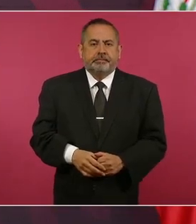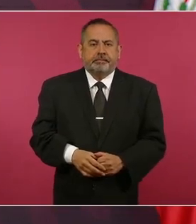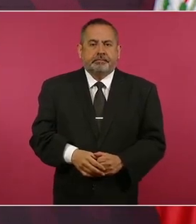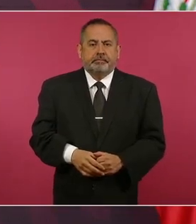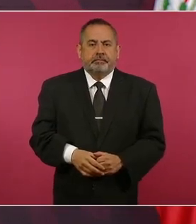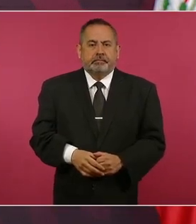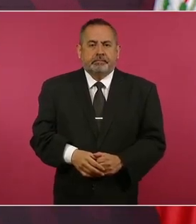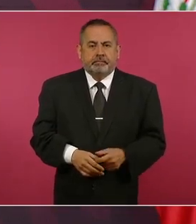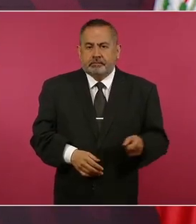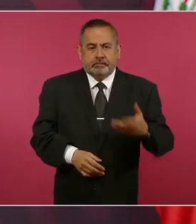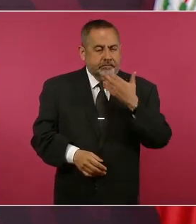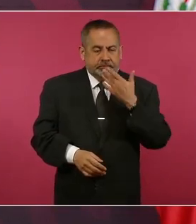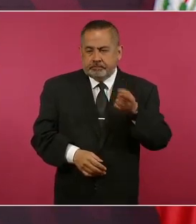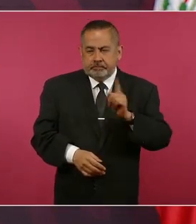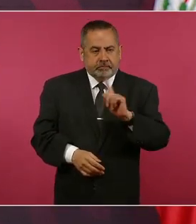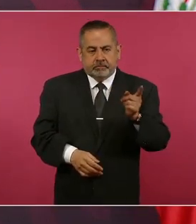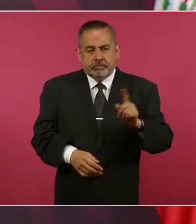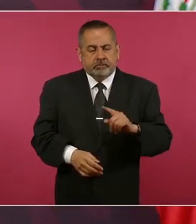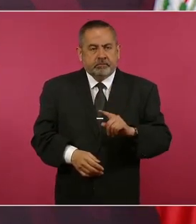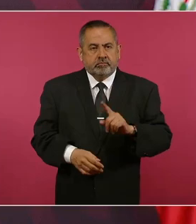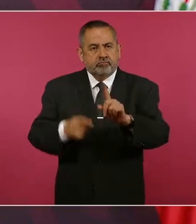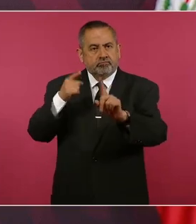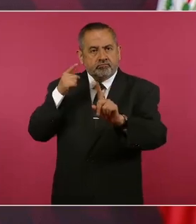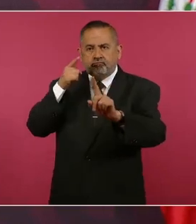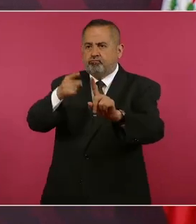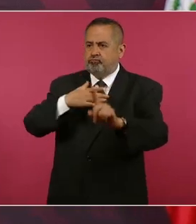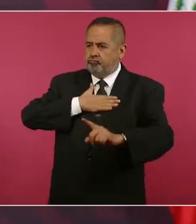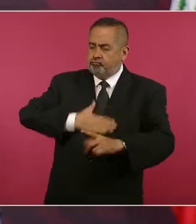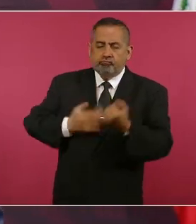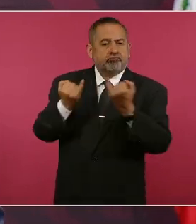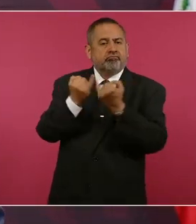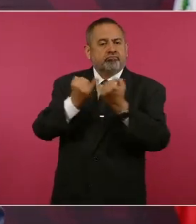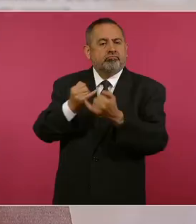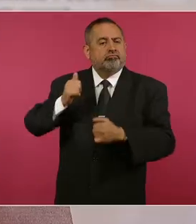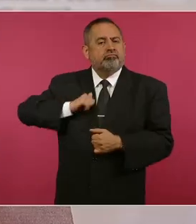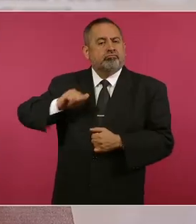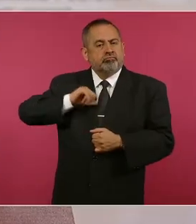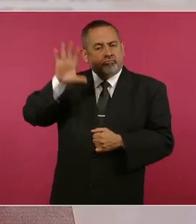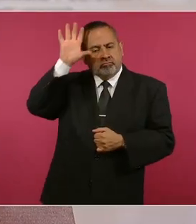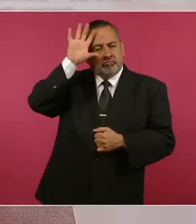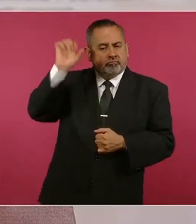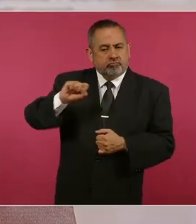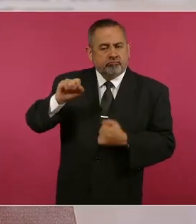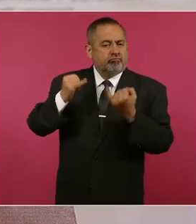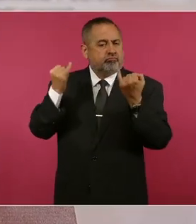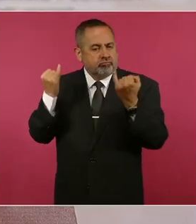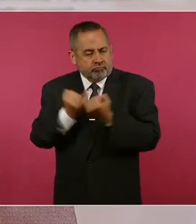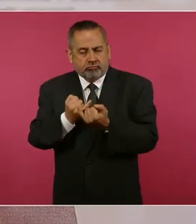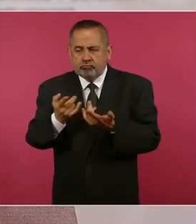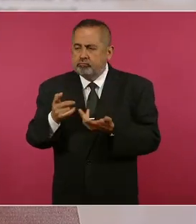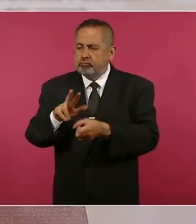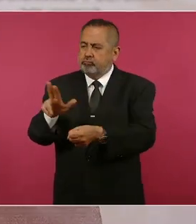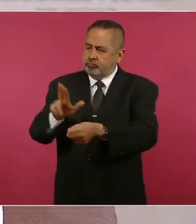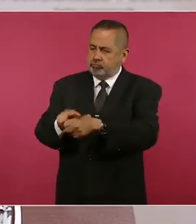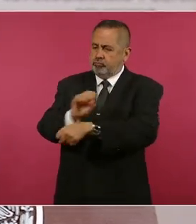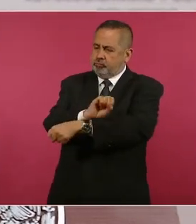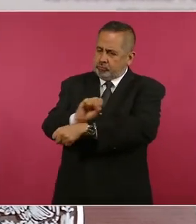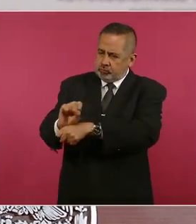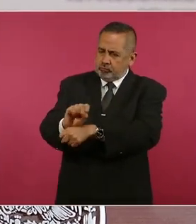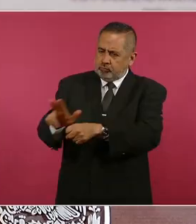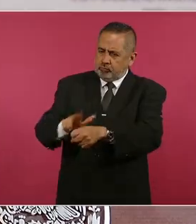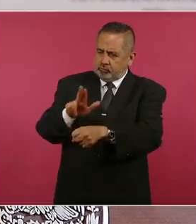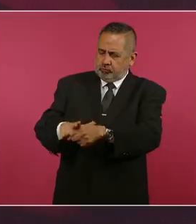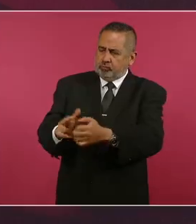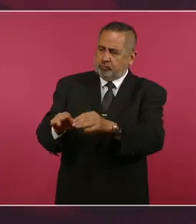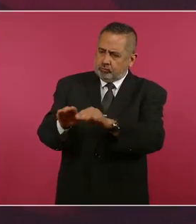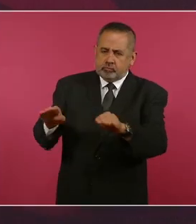Esto va en contra de los ideales de justicia de Morelos o de la justa medianía de la que